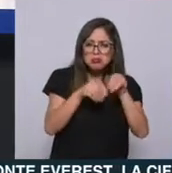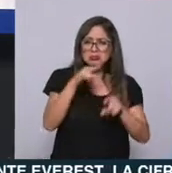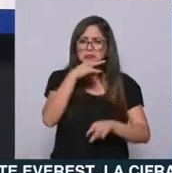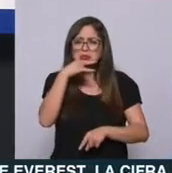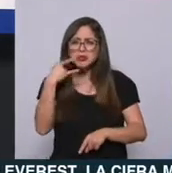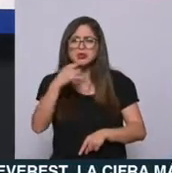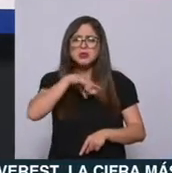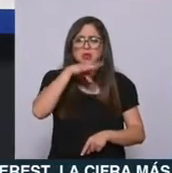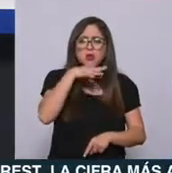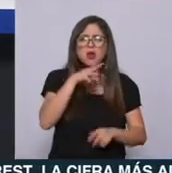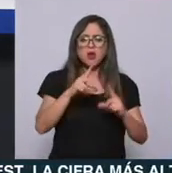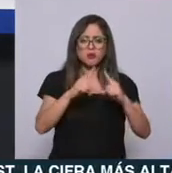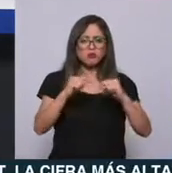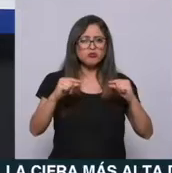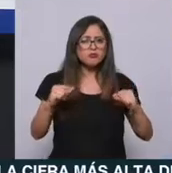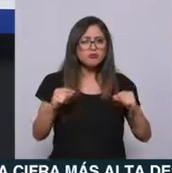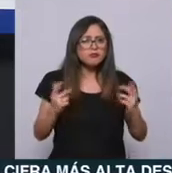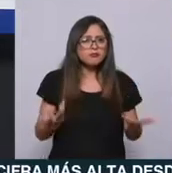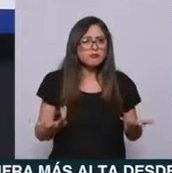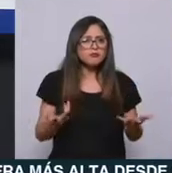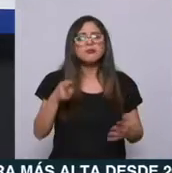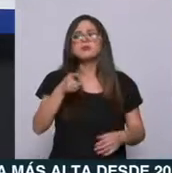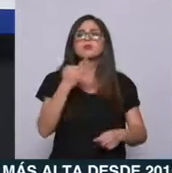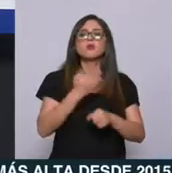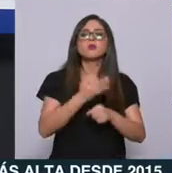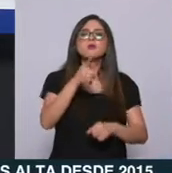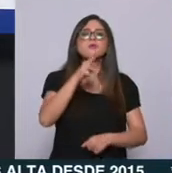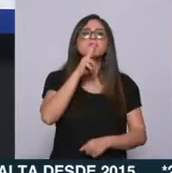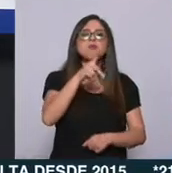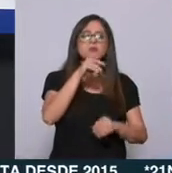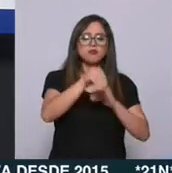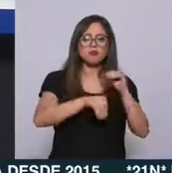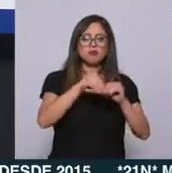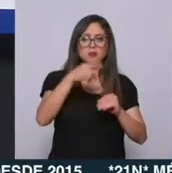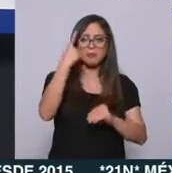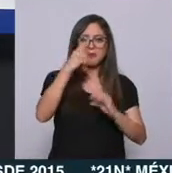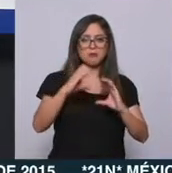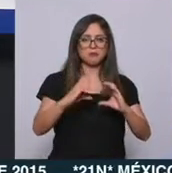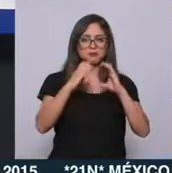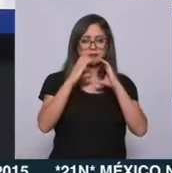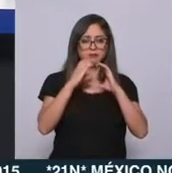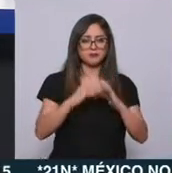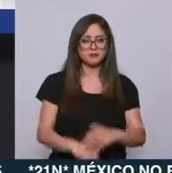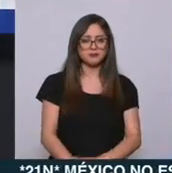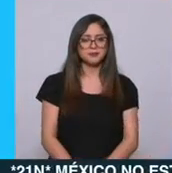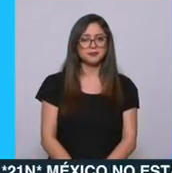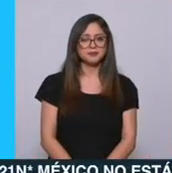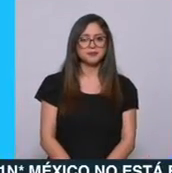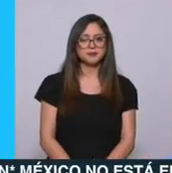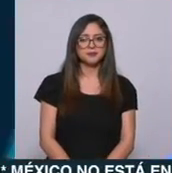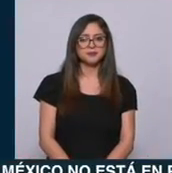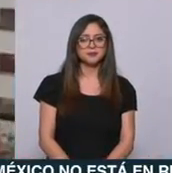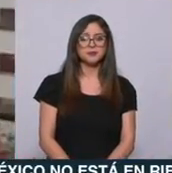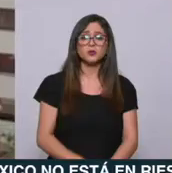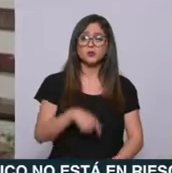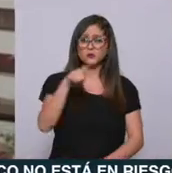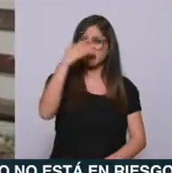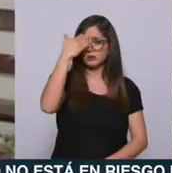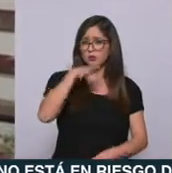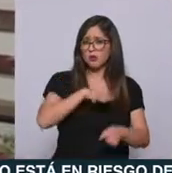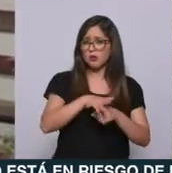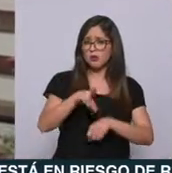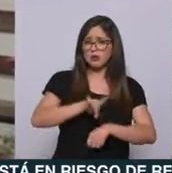chile, cebolla, tocino. Pues, ¿qué creen? Vamos a ver cuáles son los mejores ingredientes para la más deliciosa. Acompáñenos. ¿Sabías que hoy es el día de la